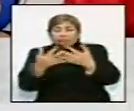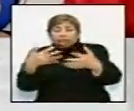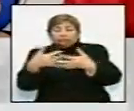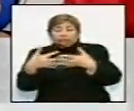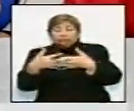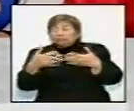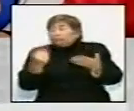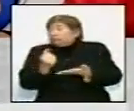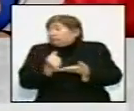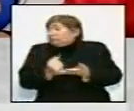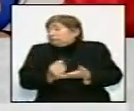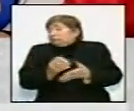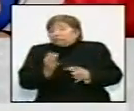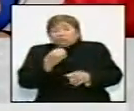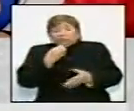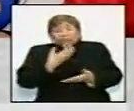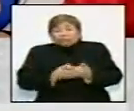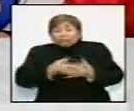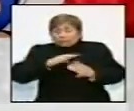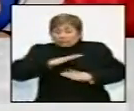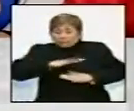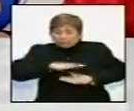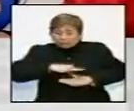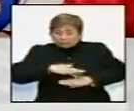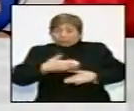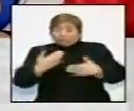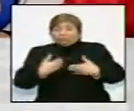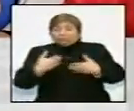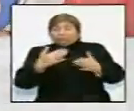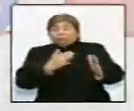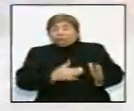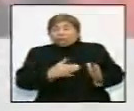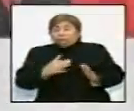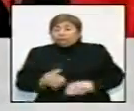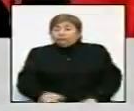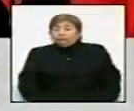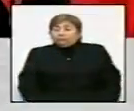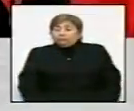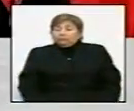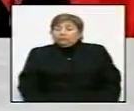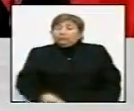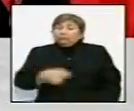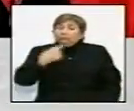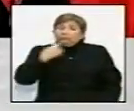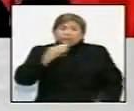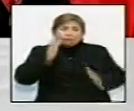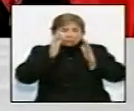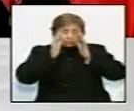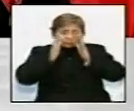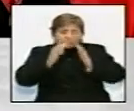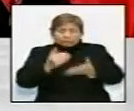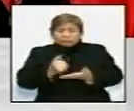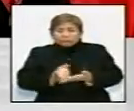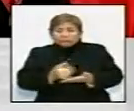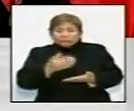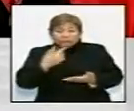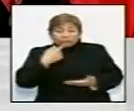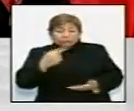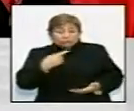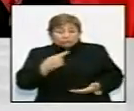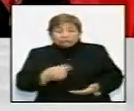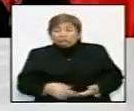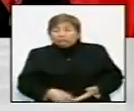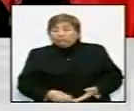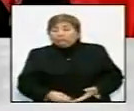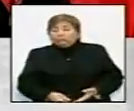en realidad esa tranquilidad para que ellos puedan seguir desarrollando. Le di socorro, Elsa, disculpa que te hable así,